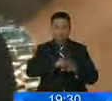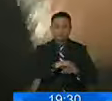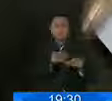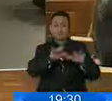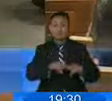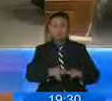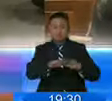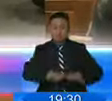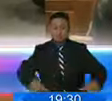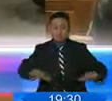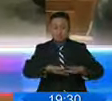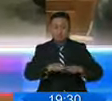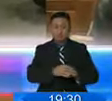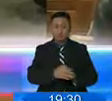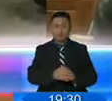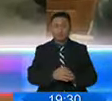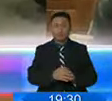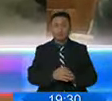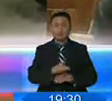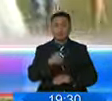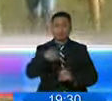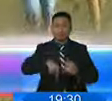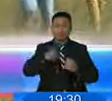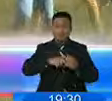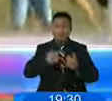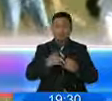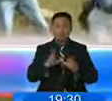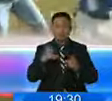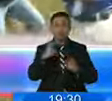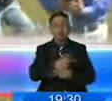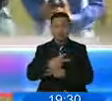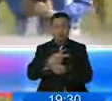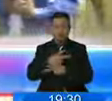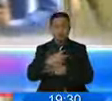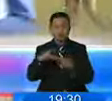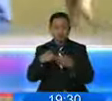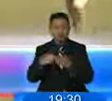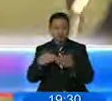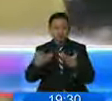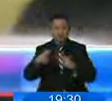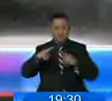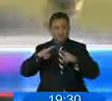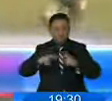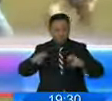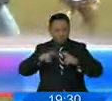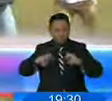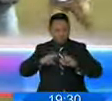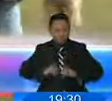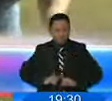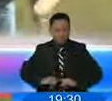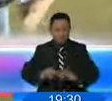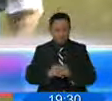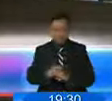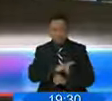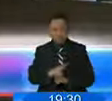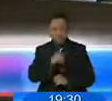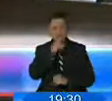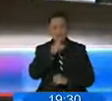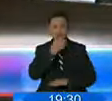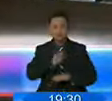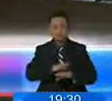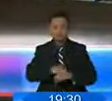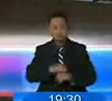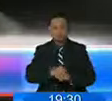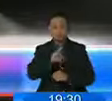de Territorio, Hábitat y Vivienda de la capital, la Comisión de Uso de Suelo continúa las investigaciones para esclarecer las razones de